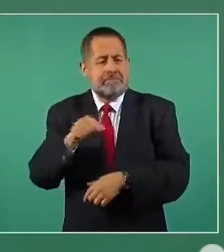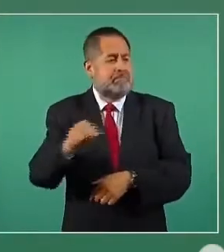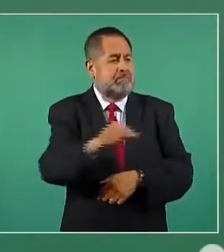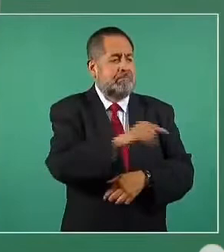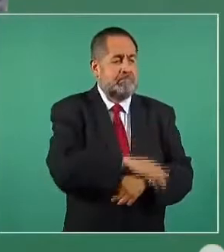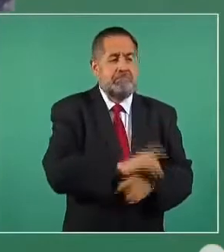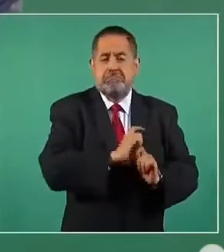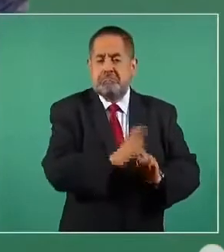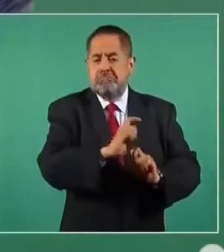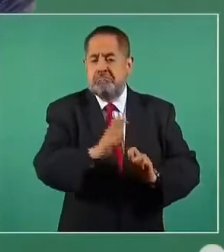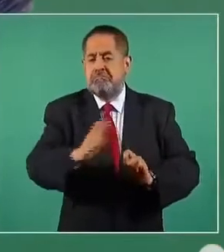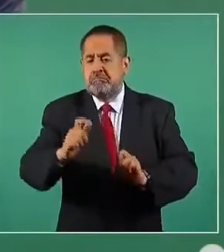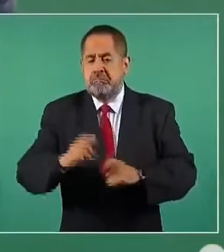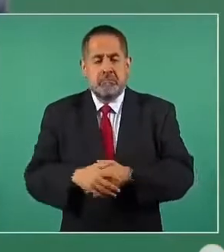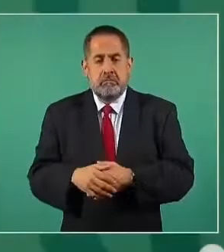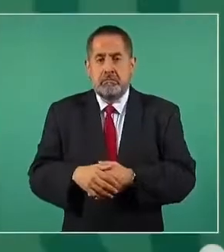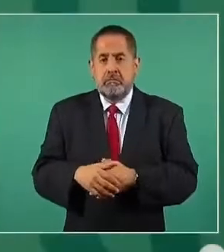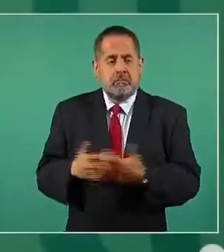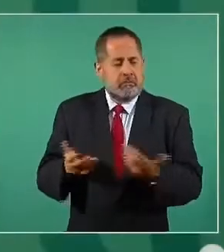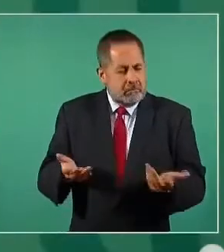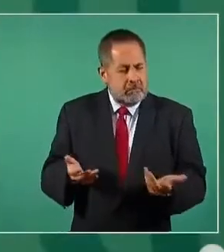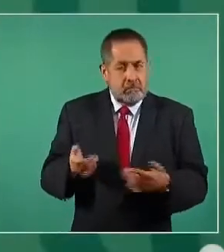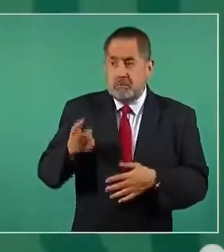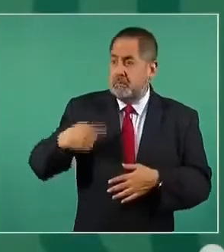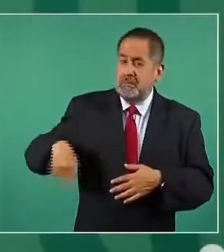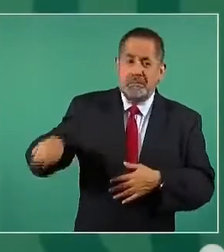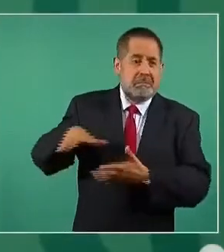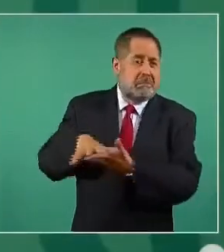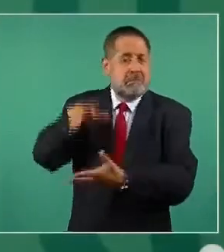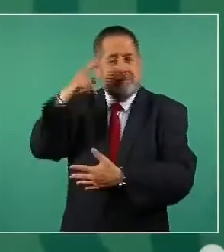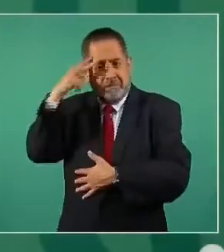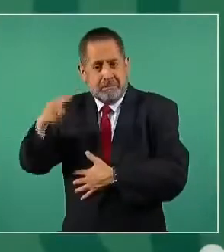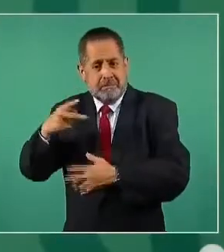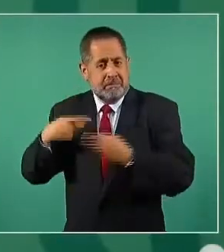Solo que la mayoría de los mexicanos, los pobres,